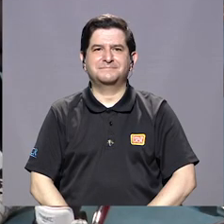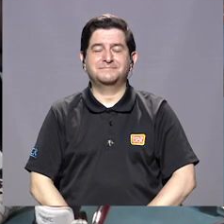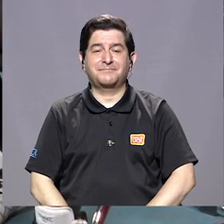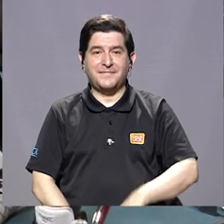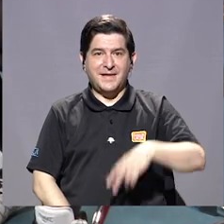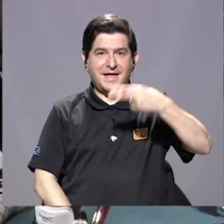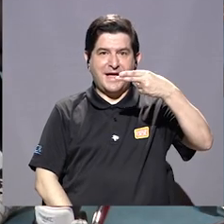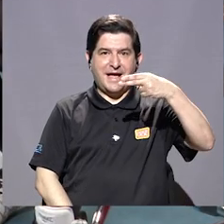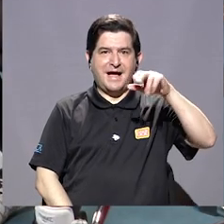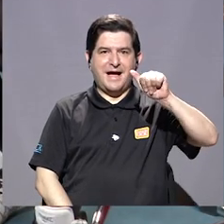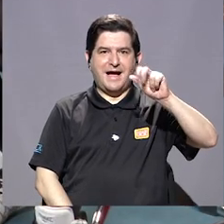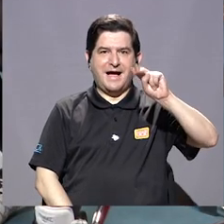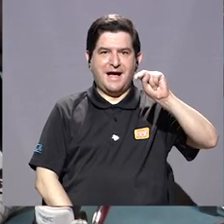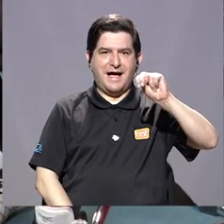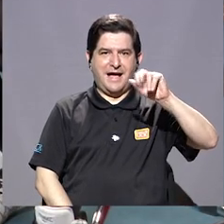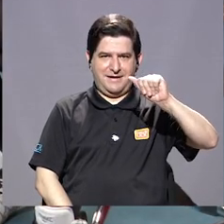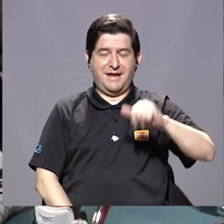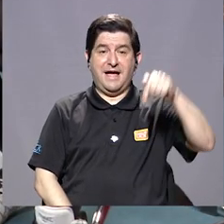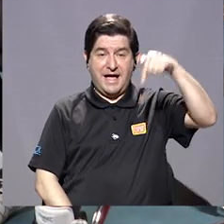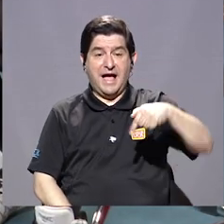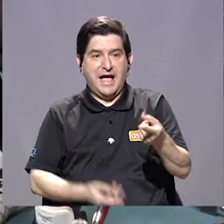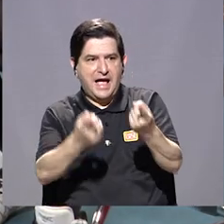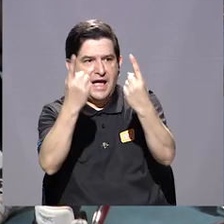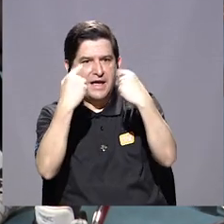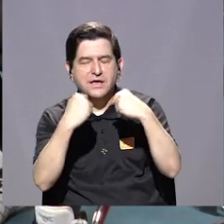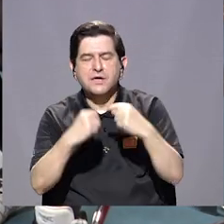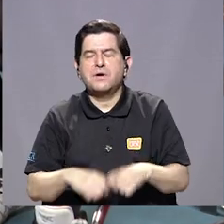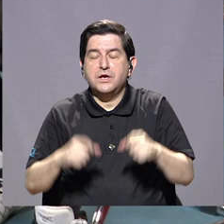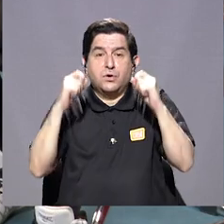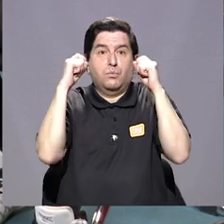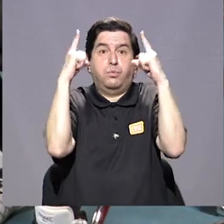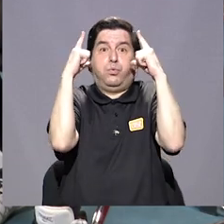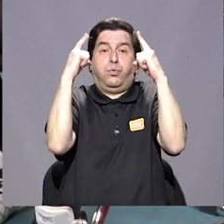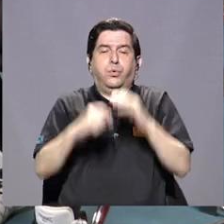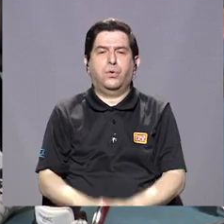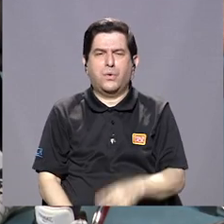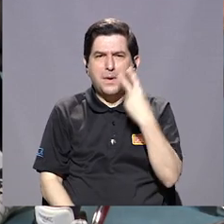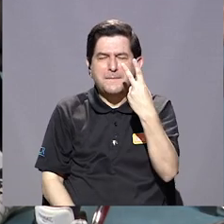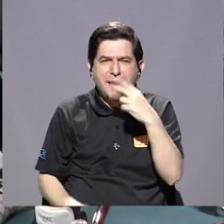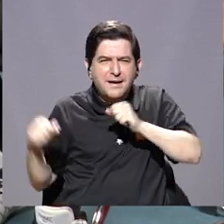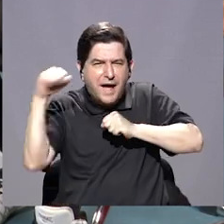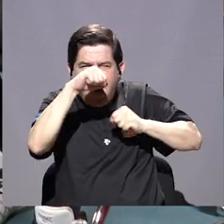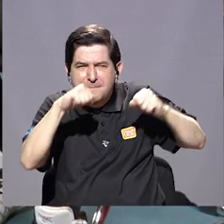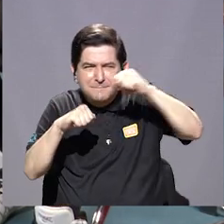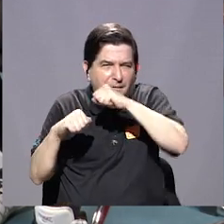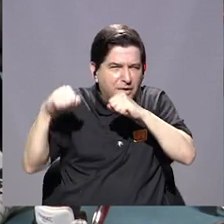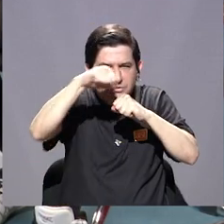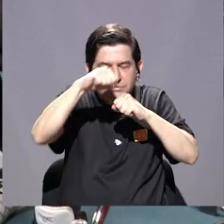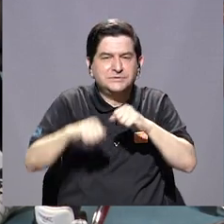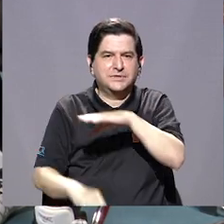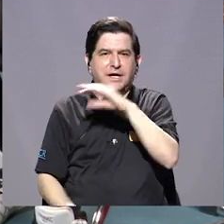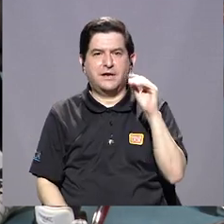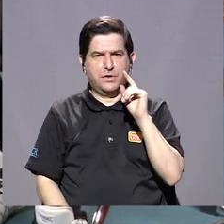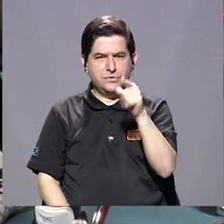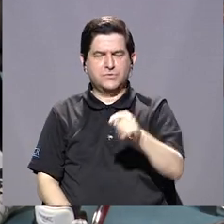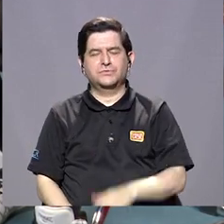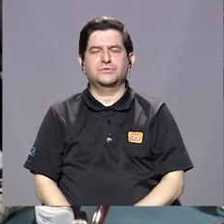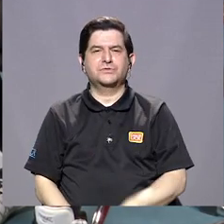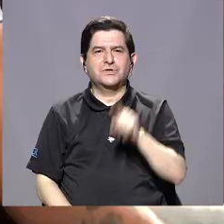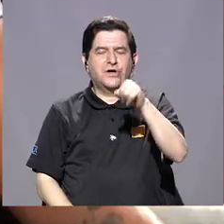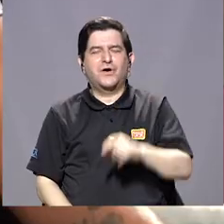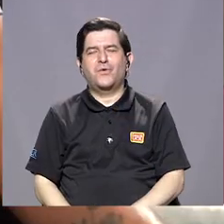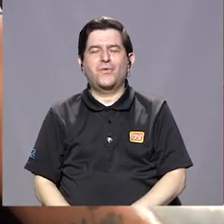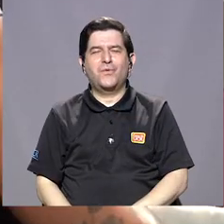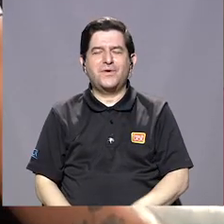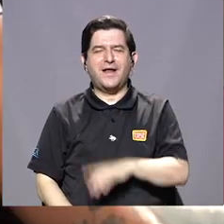Hannah, entrar aquí fue impresionante, verla boxear y sobre todo ser una diosa en el